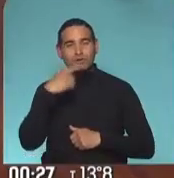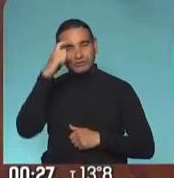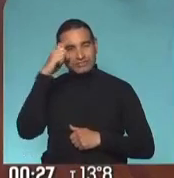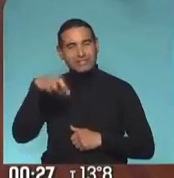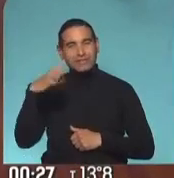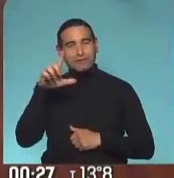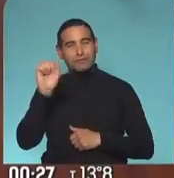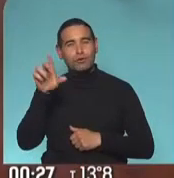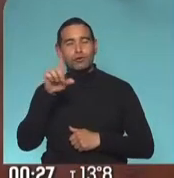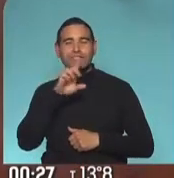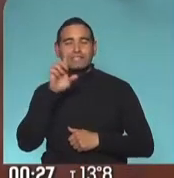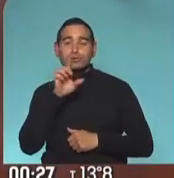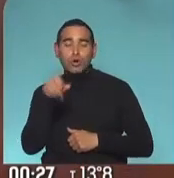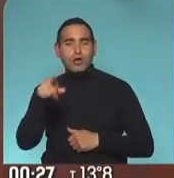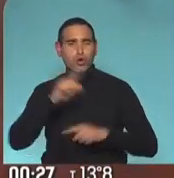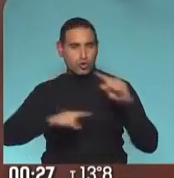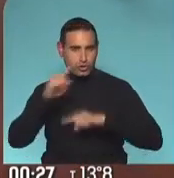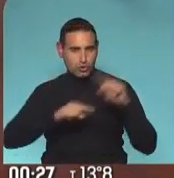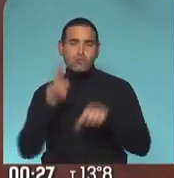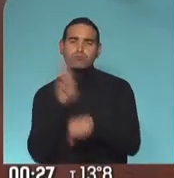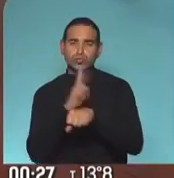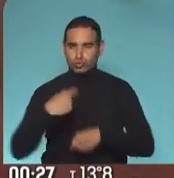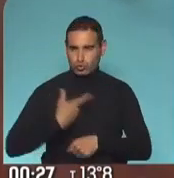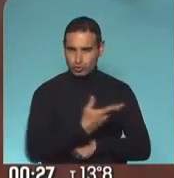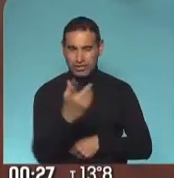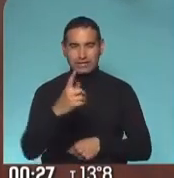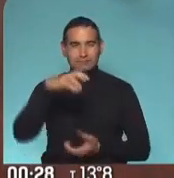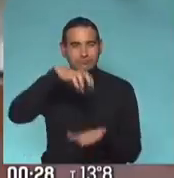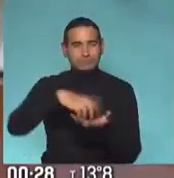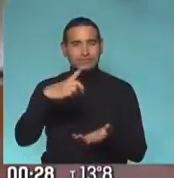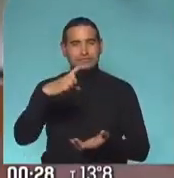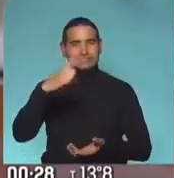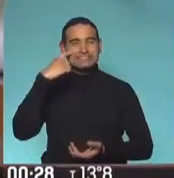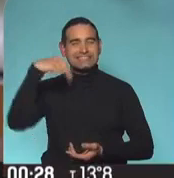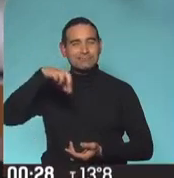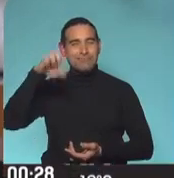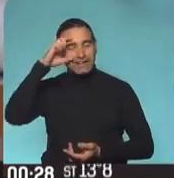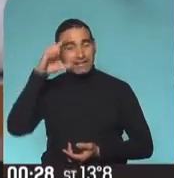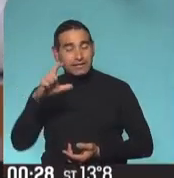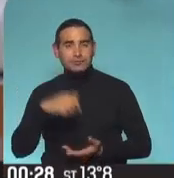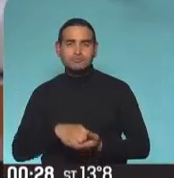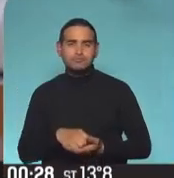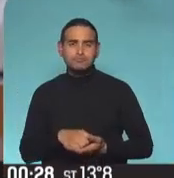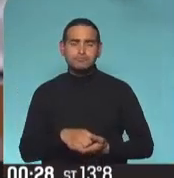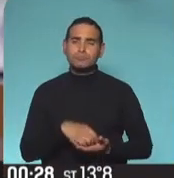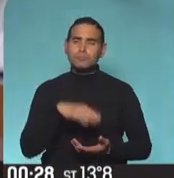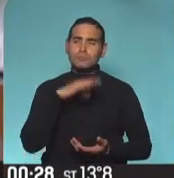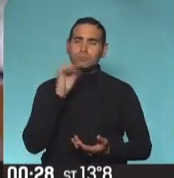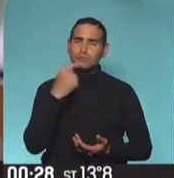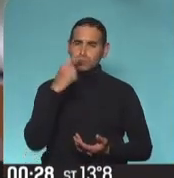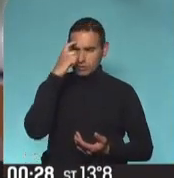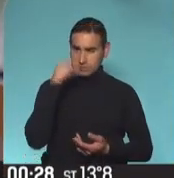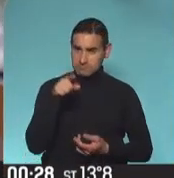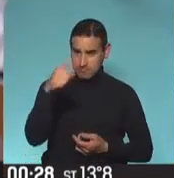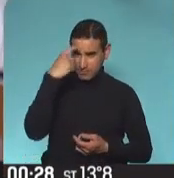Florito, que es coordinador de protección social del CIPEC. José, ¿crees que